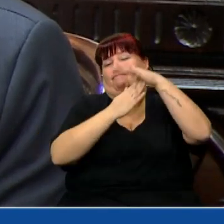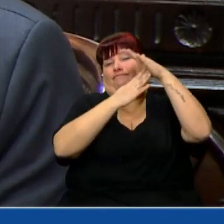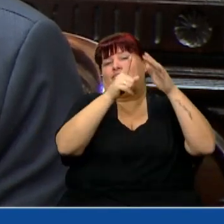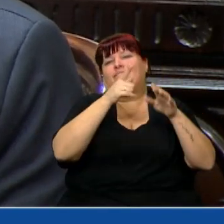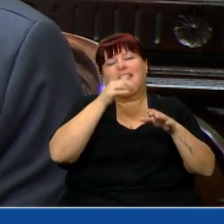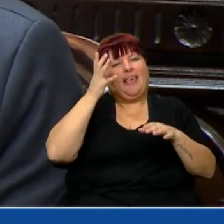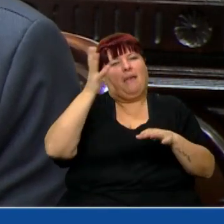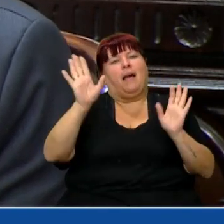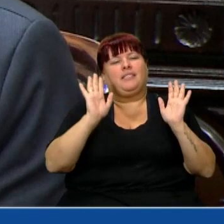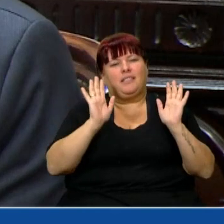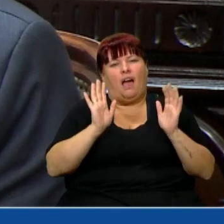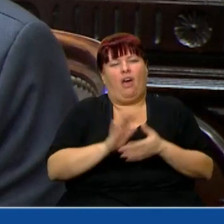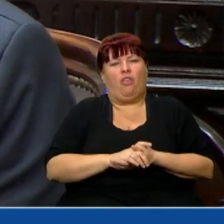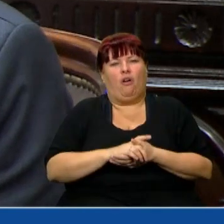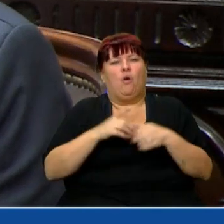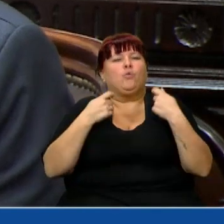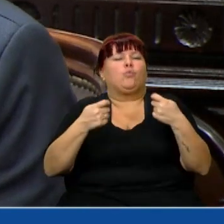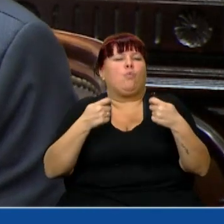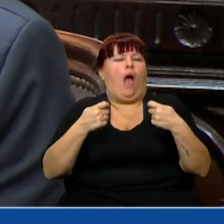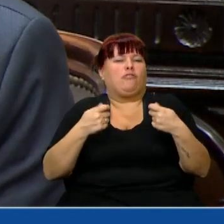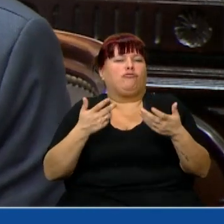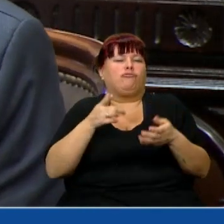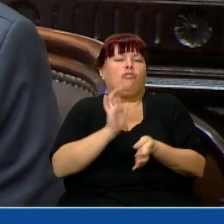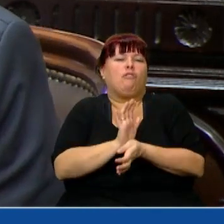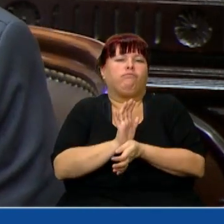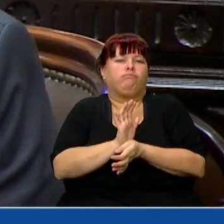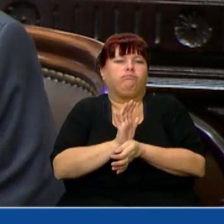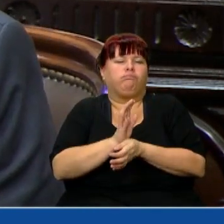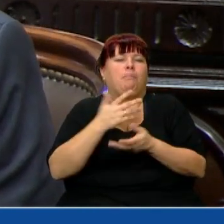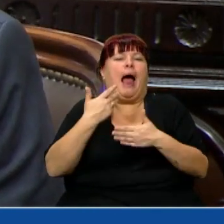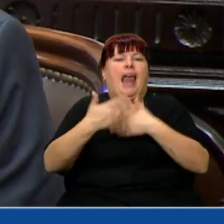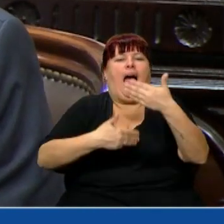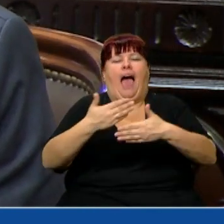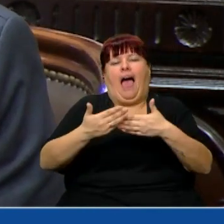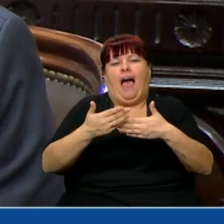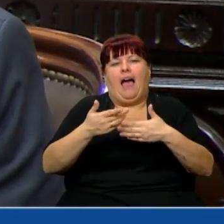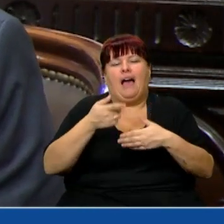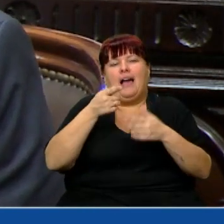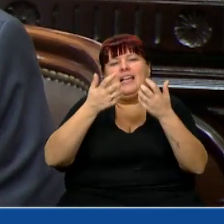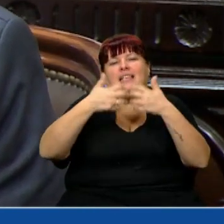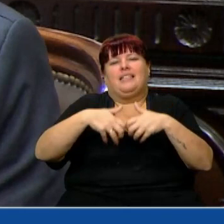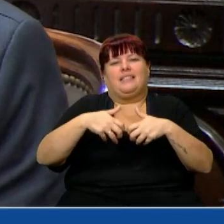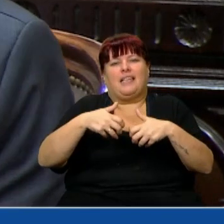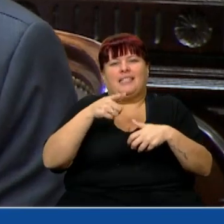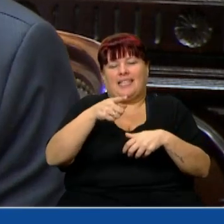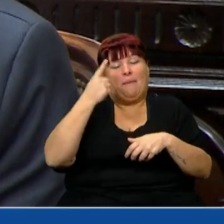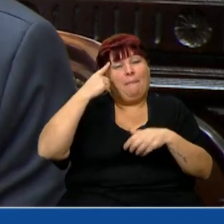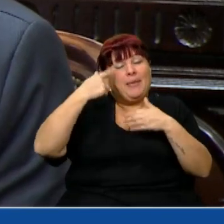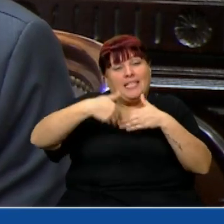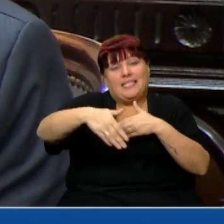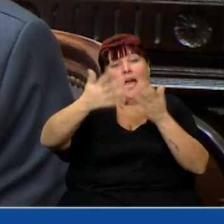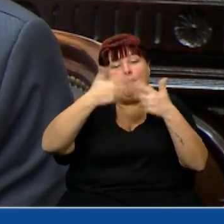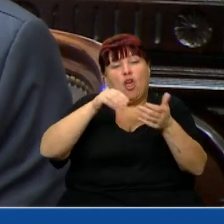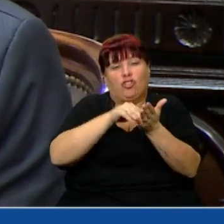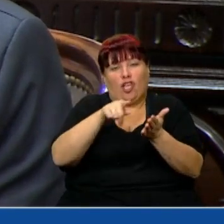entendemos que sería excesivo como costo de funcionamiento del sistema que se prevé en